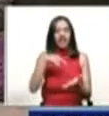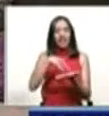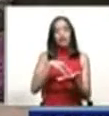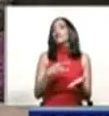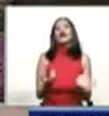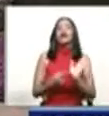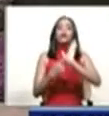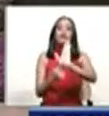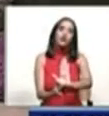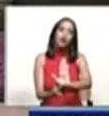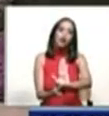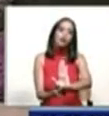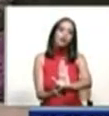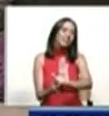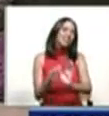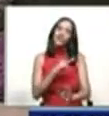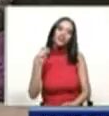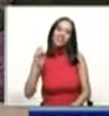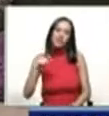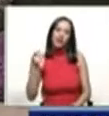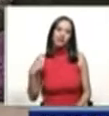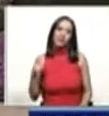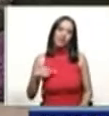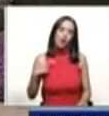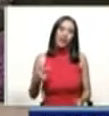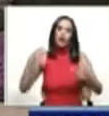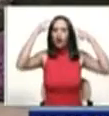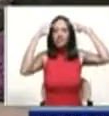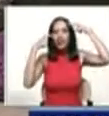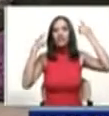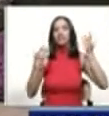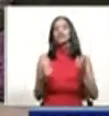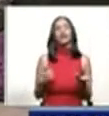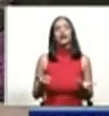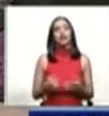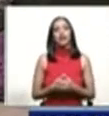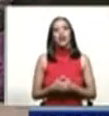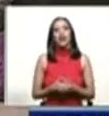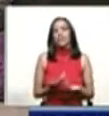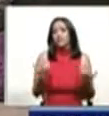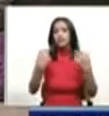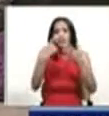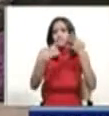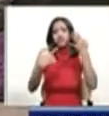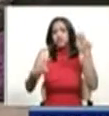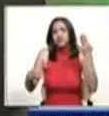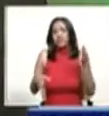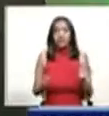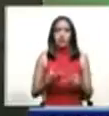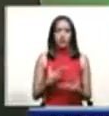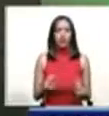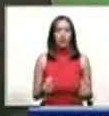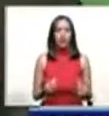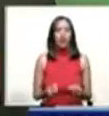compañero, de que no necesariamente tenemos que ir todos los chavistas, leninistas, tronquistas, autopistas, bellavistas, físico-culturistas, no. Es decir, la